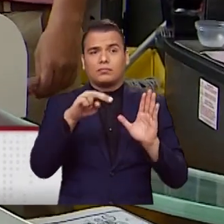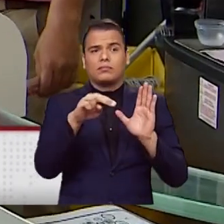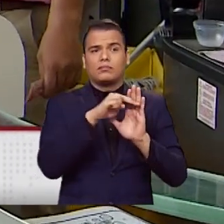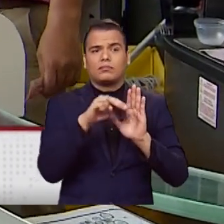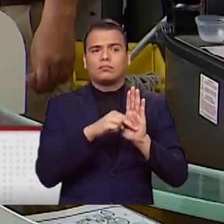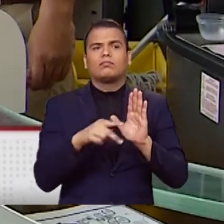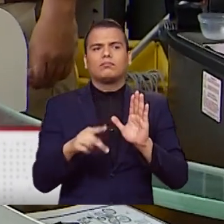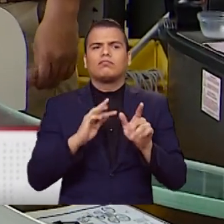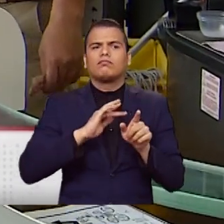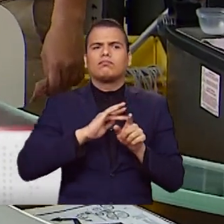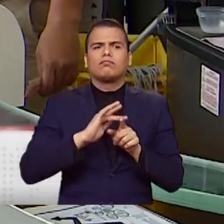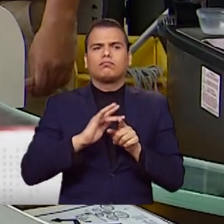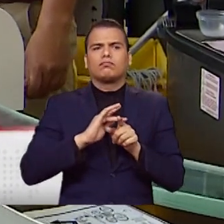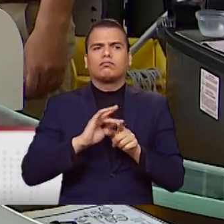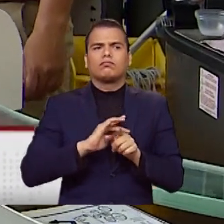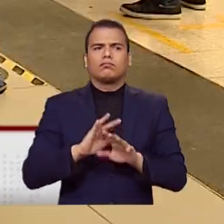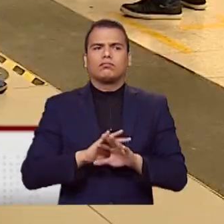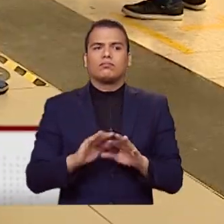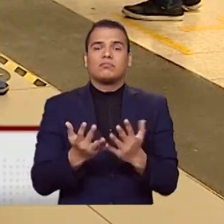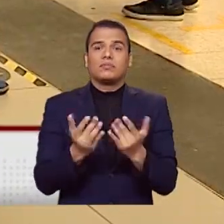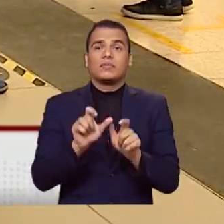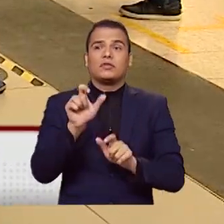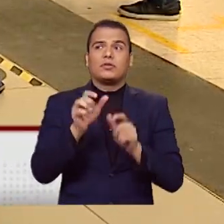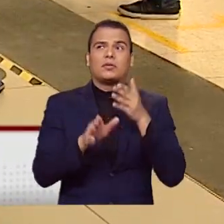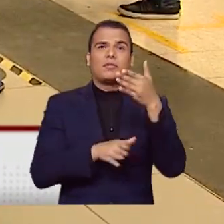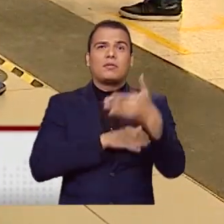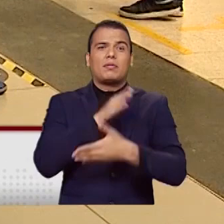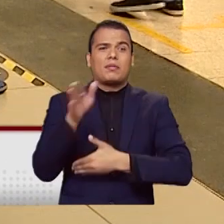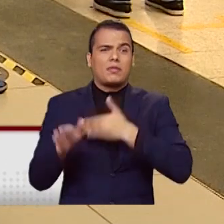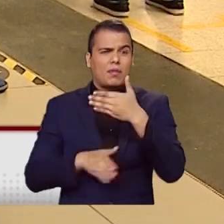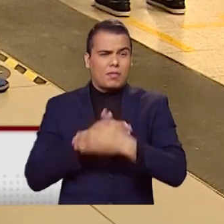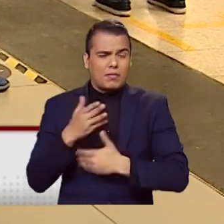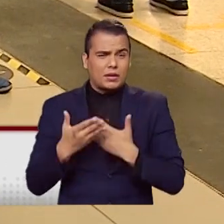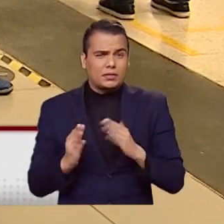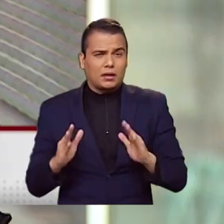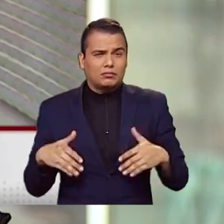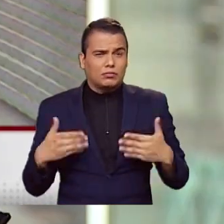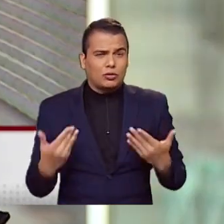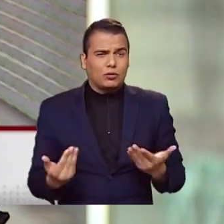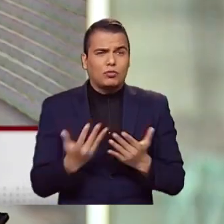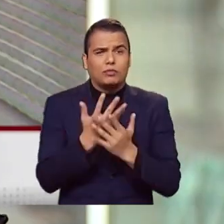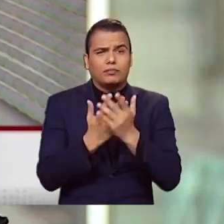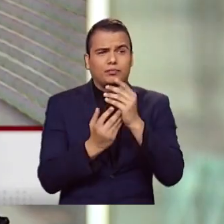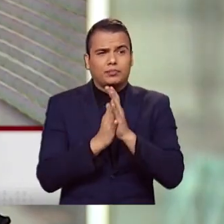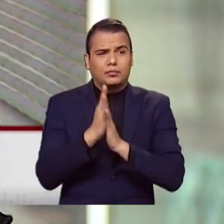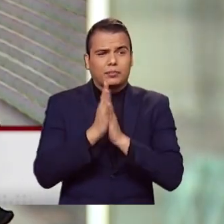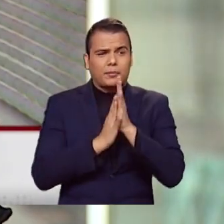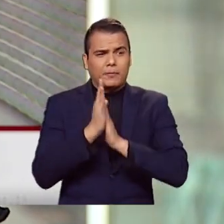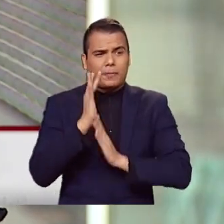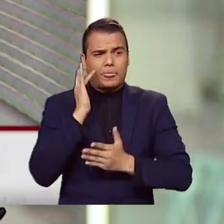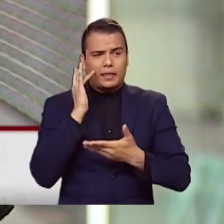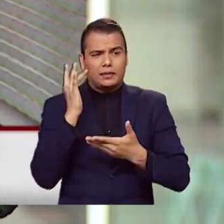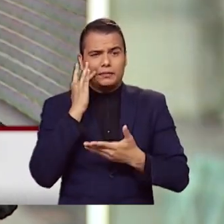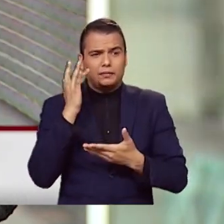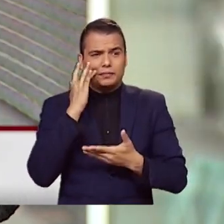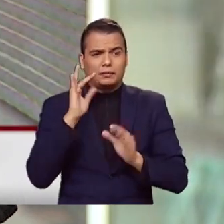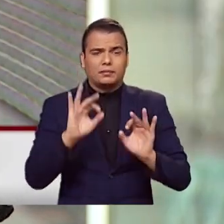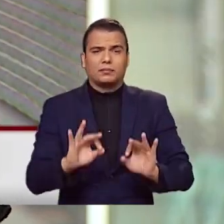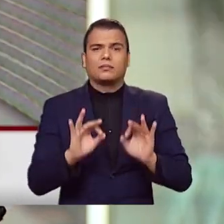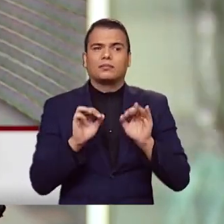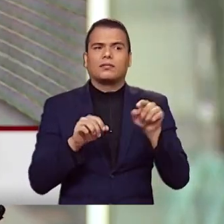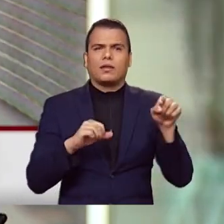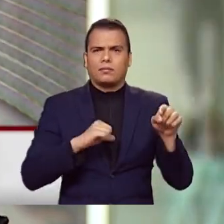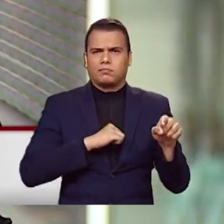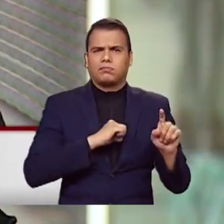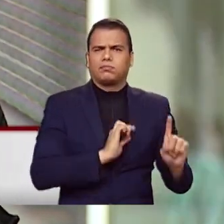fueron implementados y solo esperan la llegada de visitantes. Lavado de manos permanente a través de nuestro Audicom,